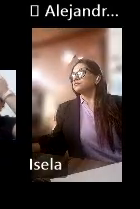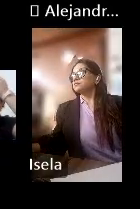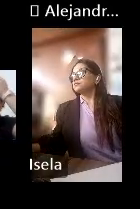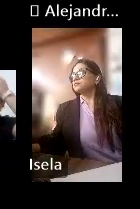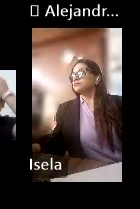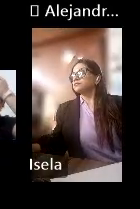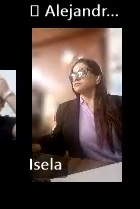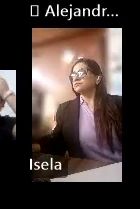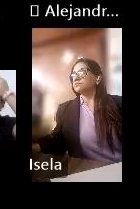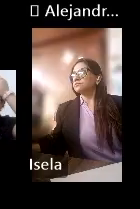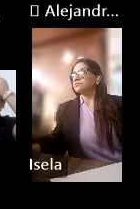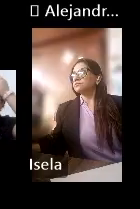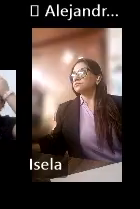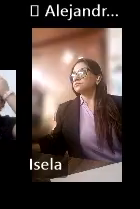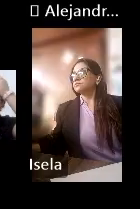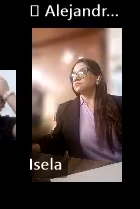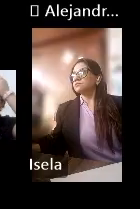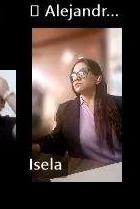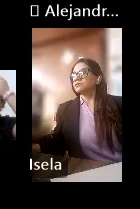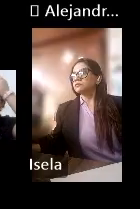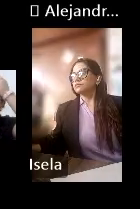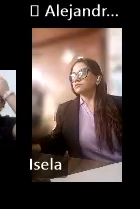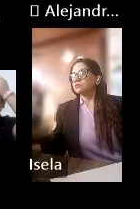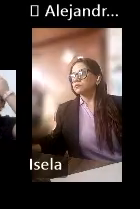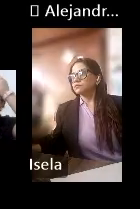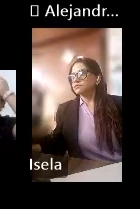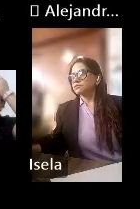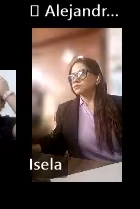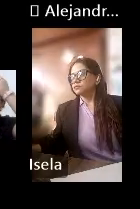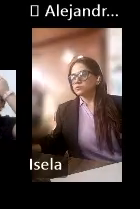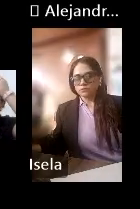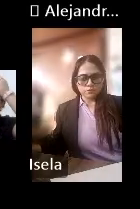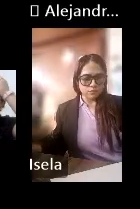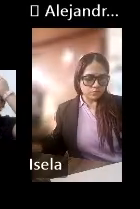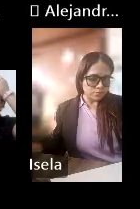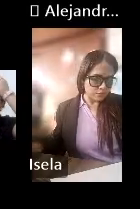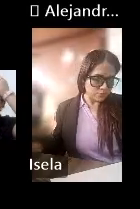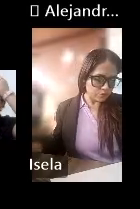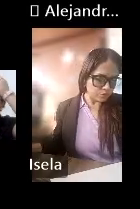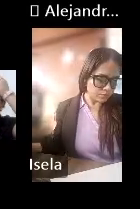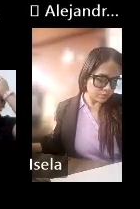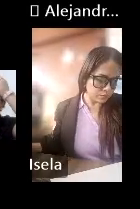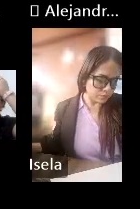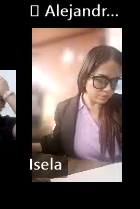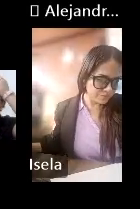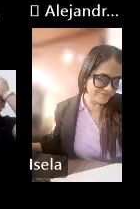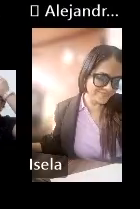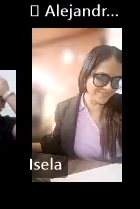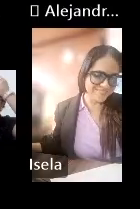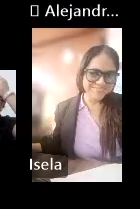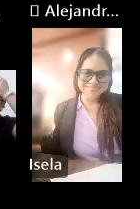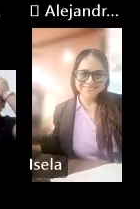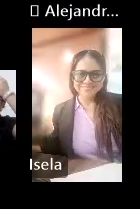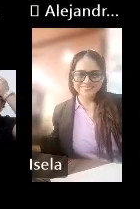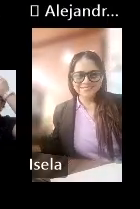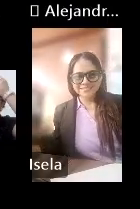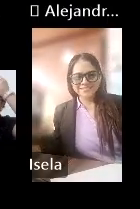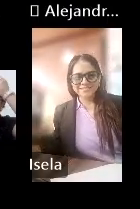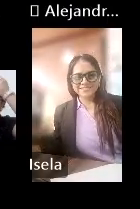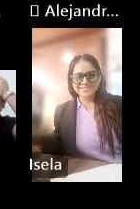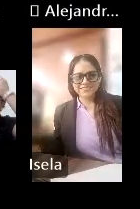los perros, nunca he sido muy fan, de los gatos sí, soy fan, pero no, en este momento de mi vida yo